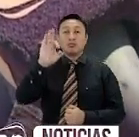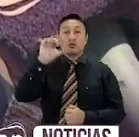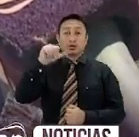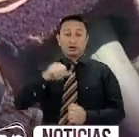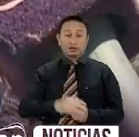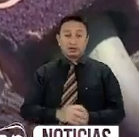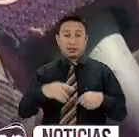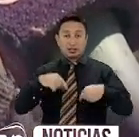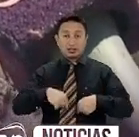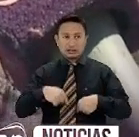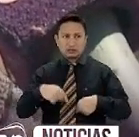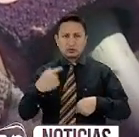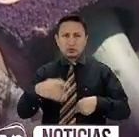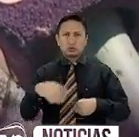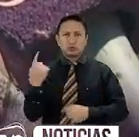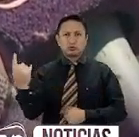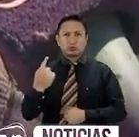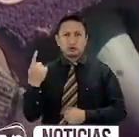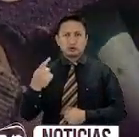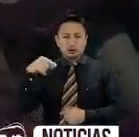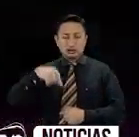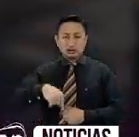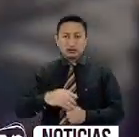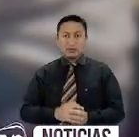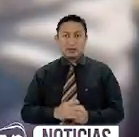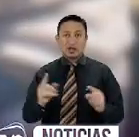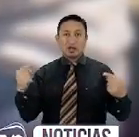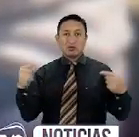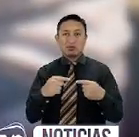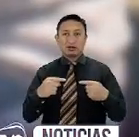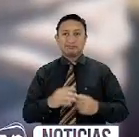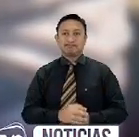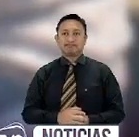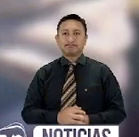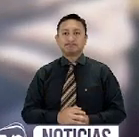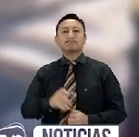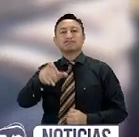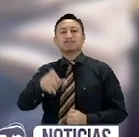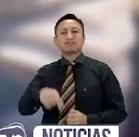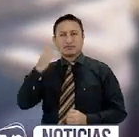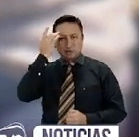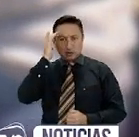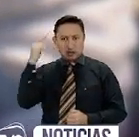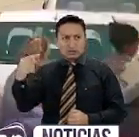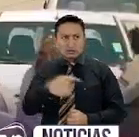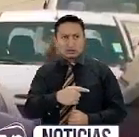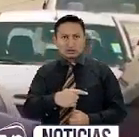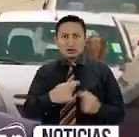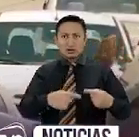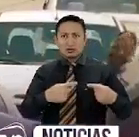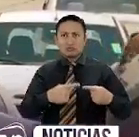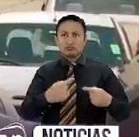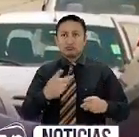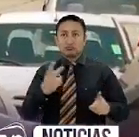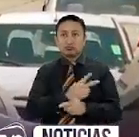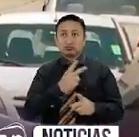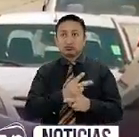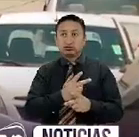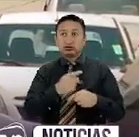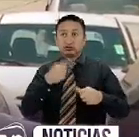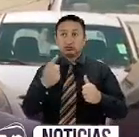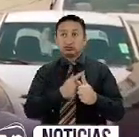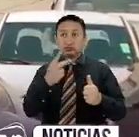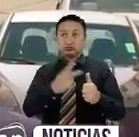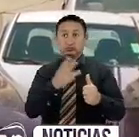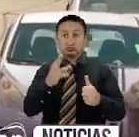estamos sufriendo lo que es pelea de territorios. Los moradores se sienten alarmados por los eventos de inseguridad que han sido recurrentes.